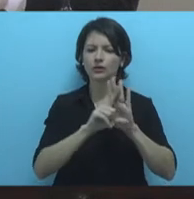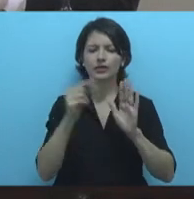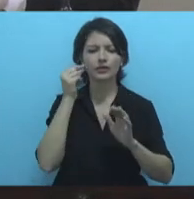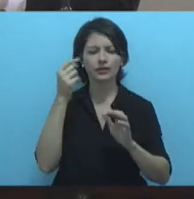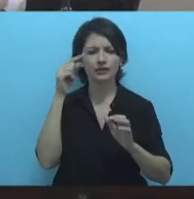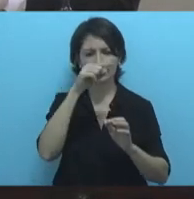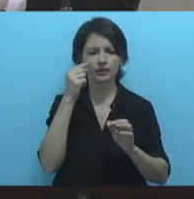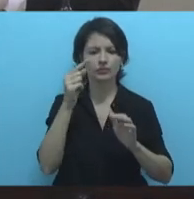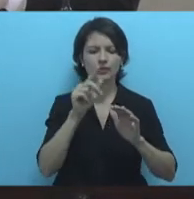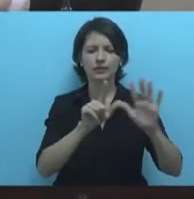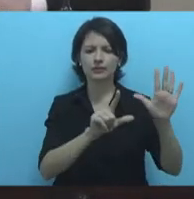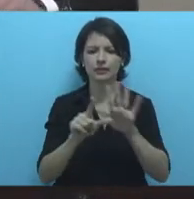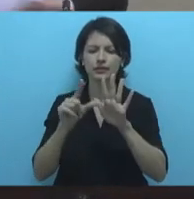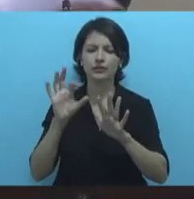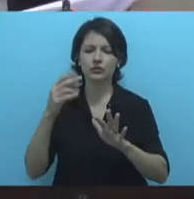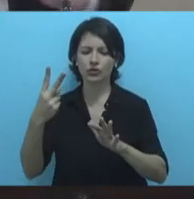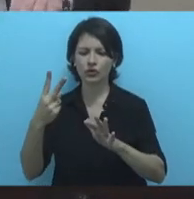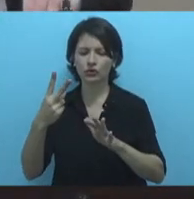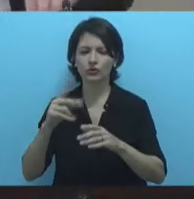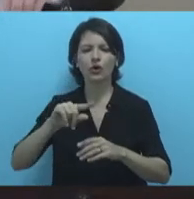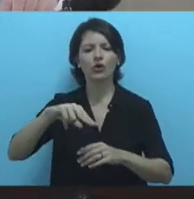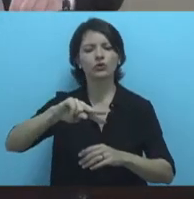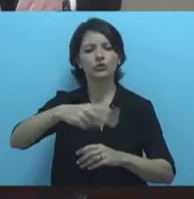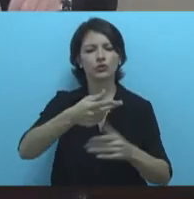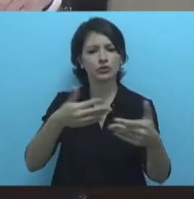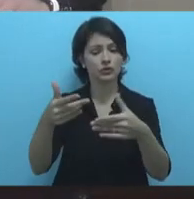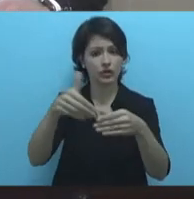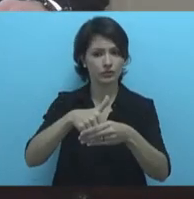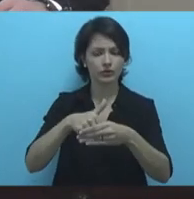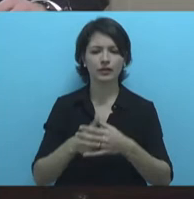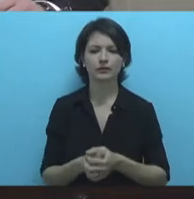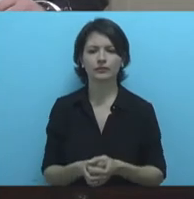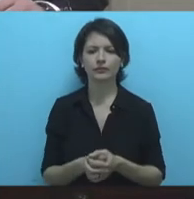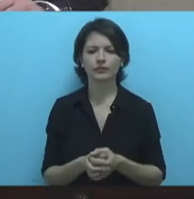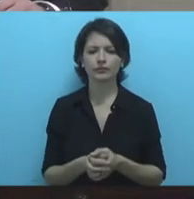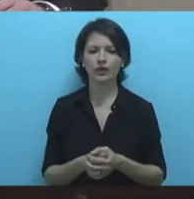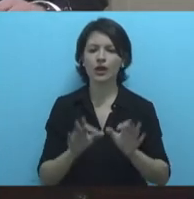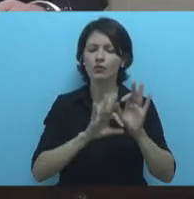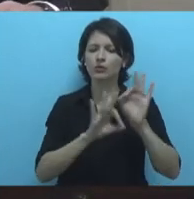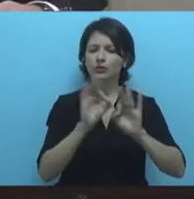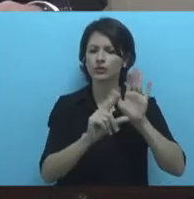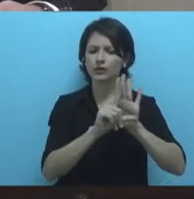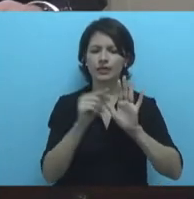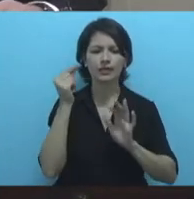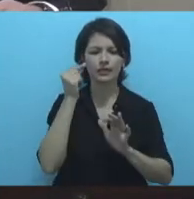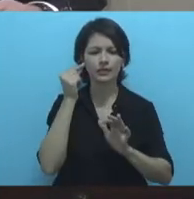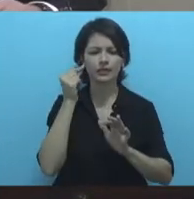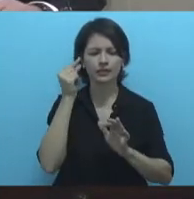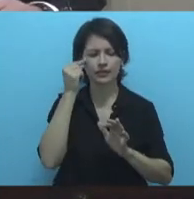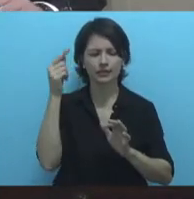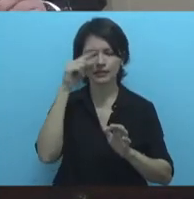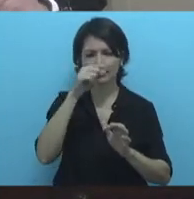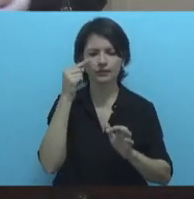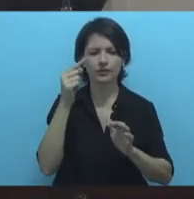37 mil 702 preferencias para dos sesiones el número 11 proyecto de ley 37 de